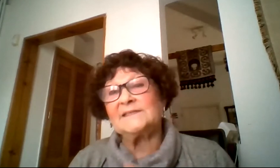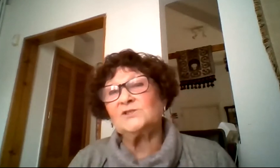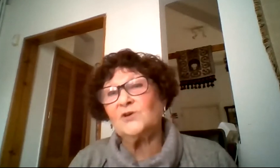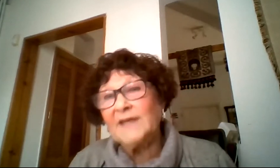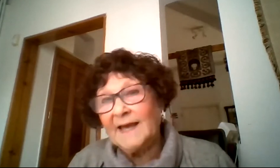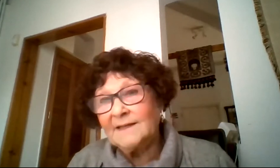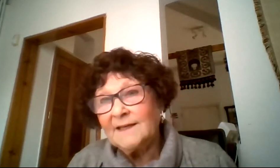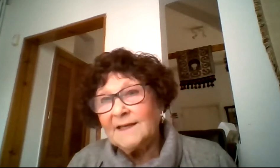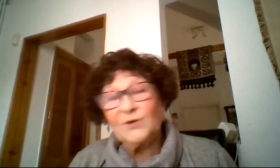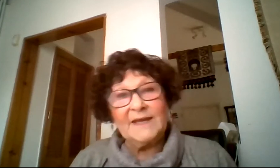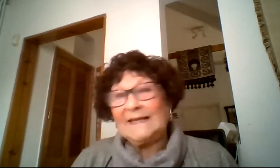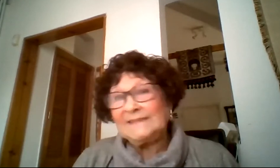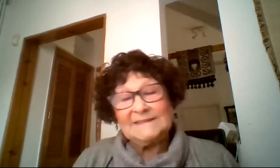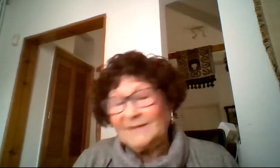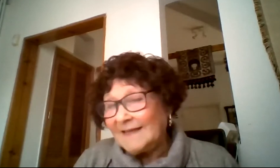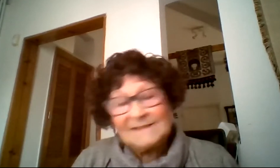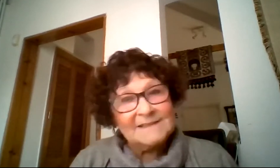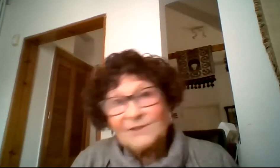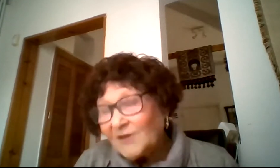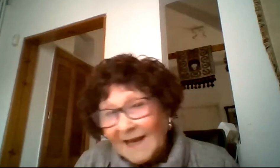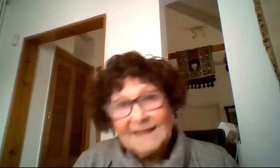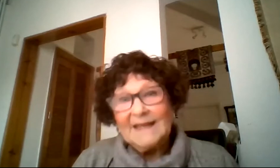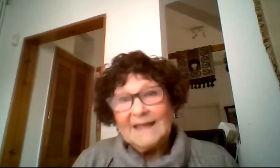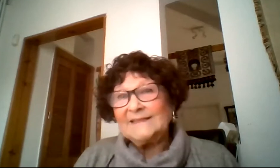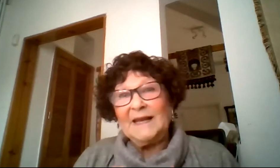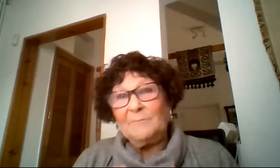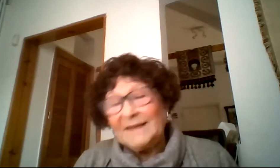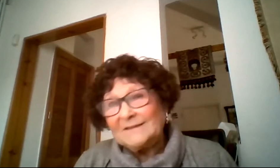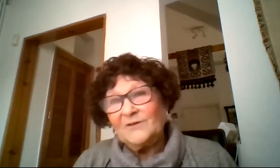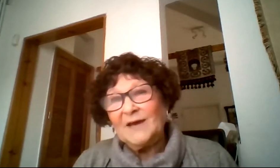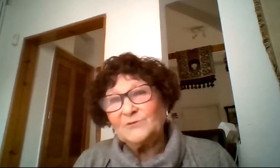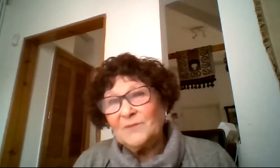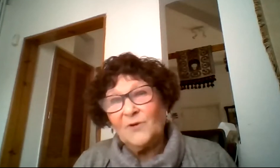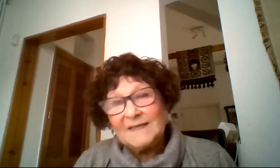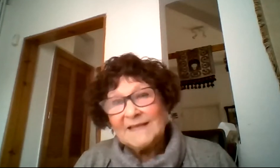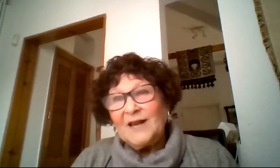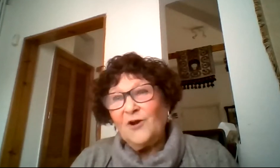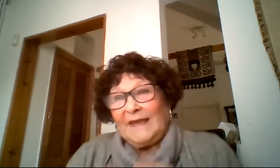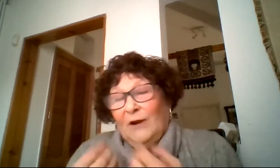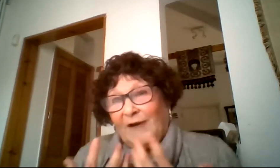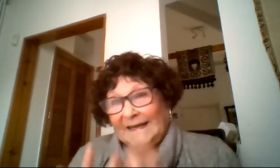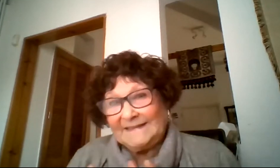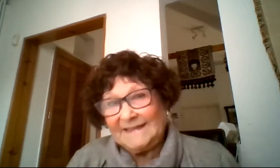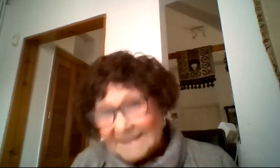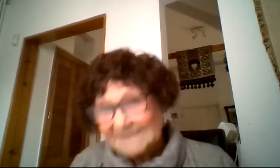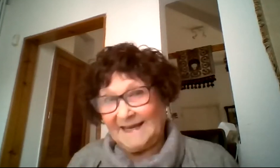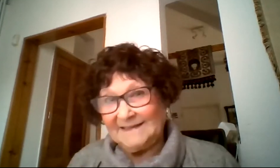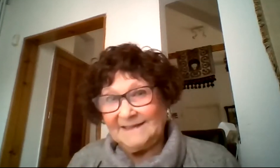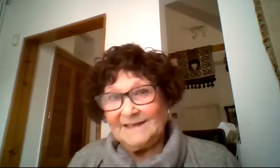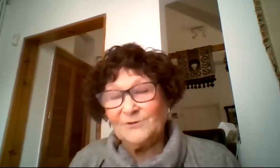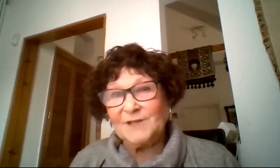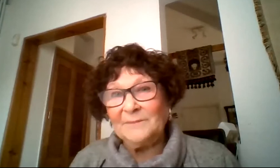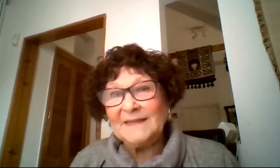sensibilidad sensorial, porque la sensibilidad sensorial del espectro del autismo es lo que los